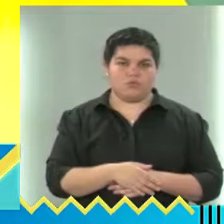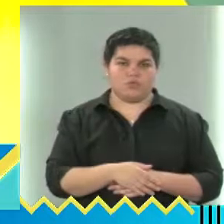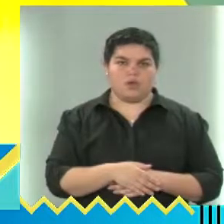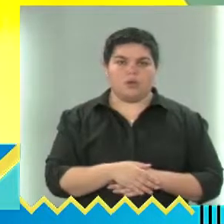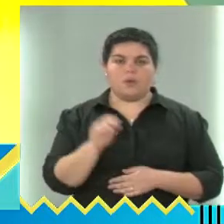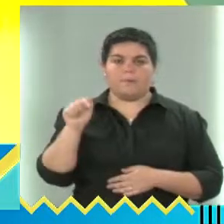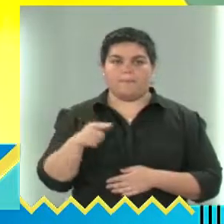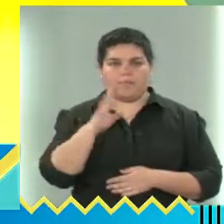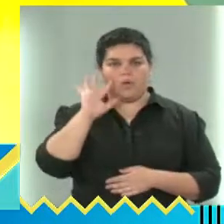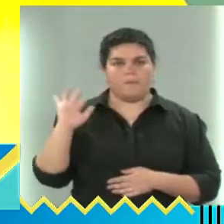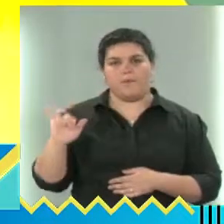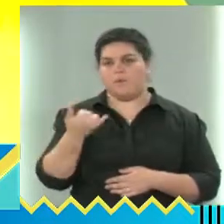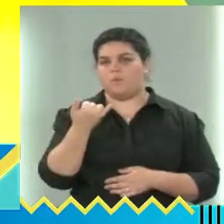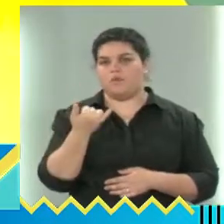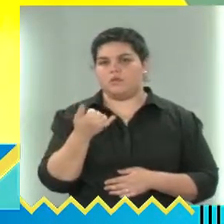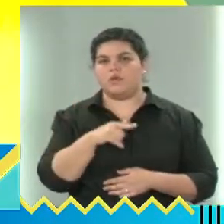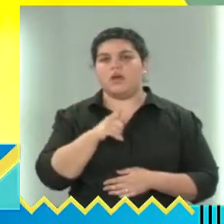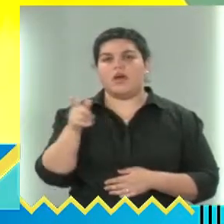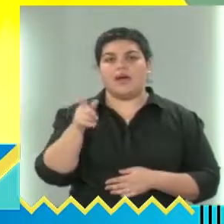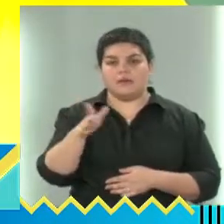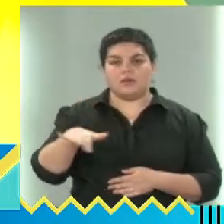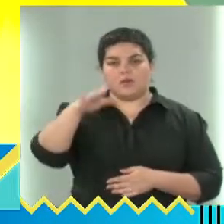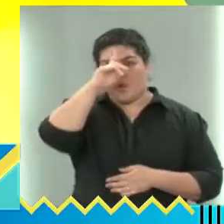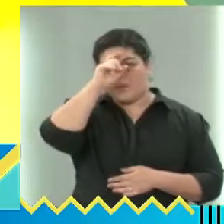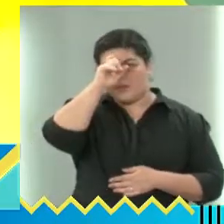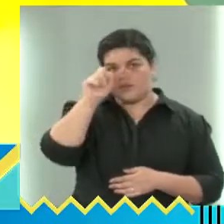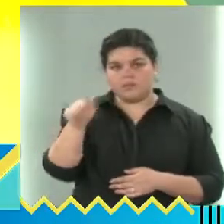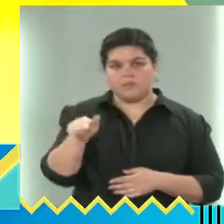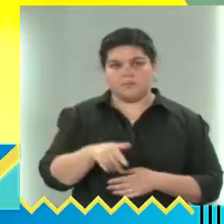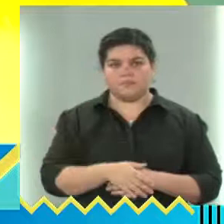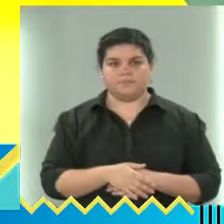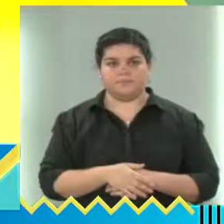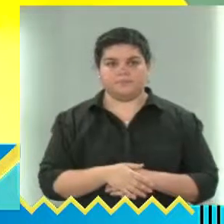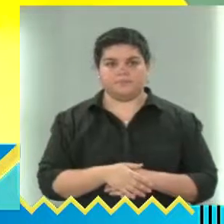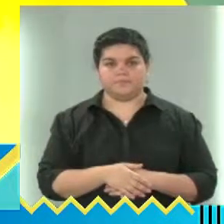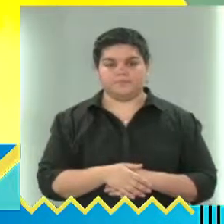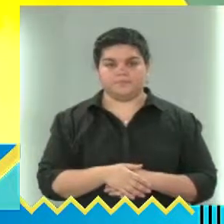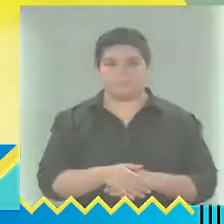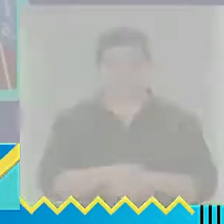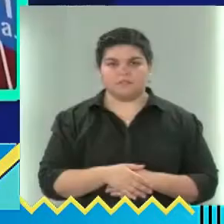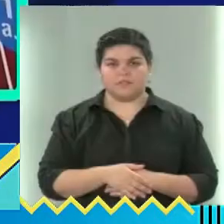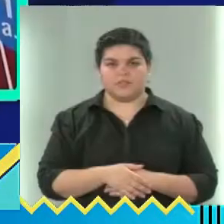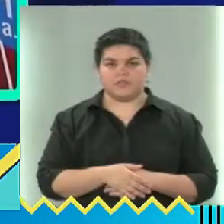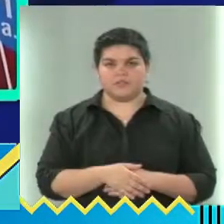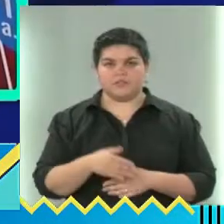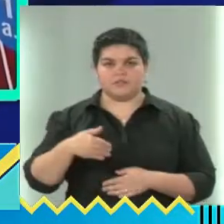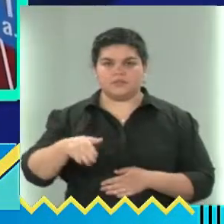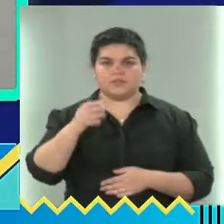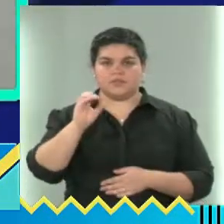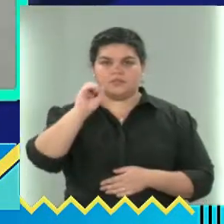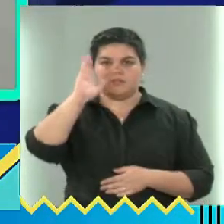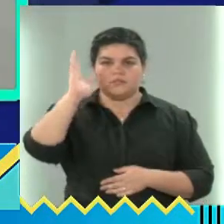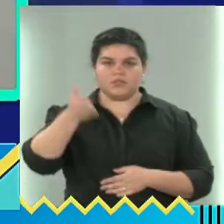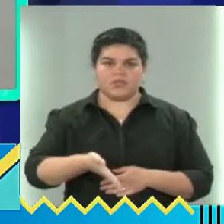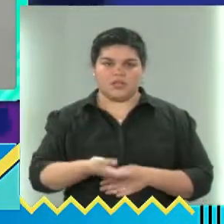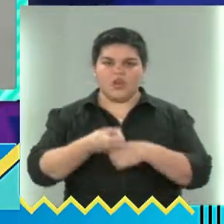sobre todo, por ejemplo, donde el descarte de unidad, por ejemplo, es menos del 0%. En